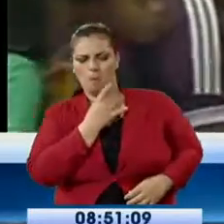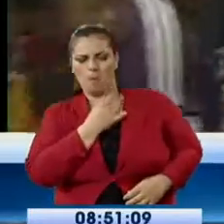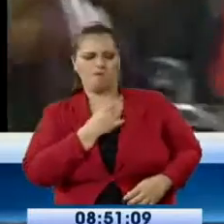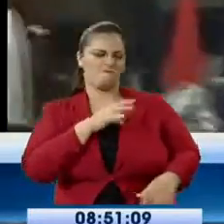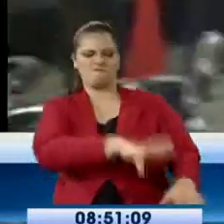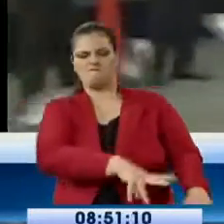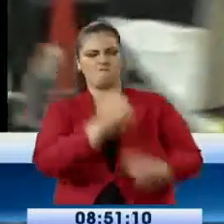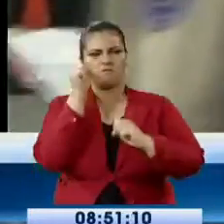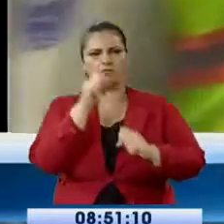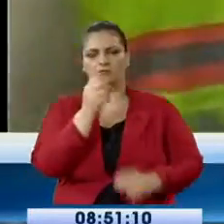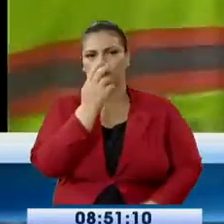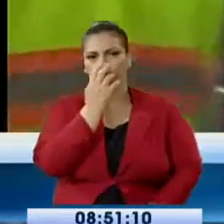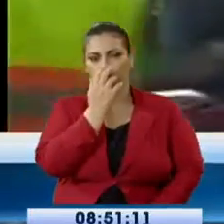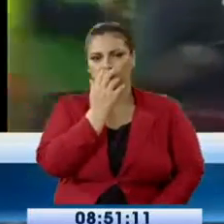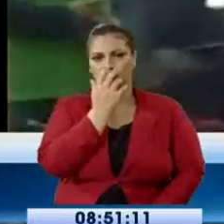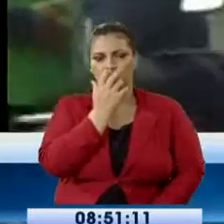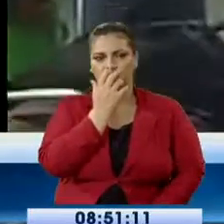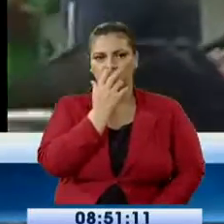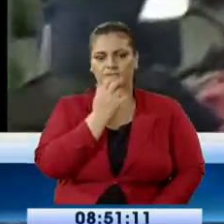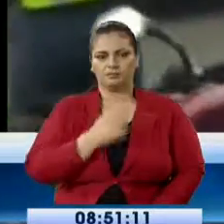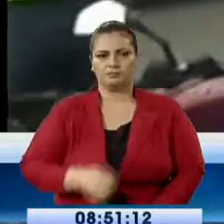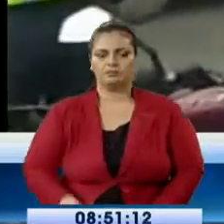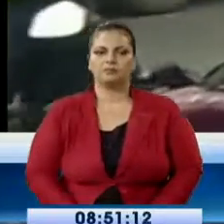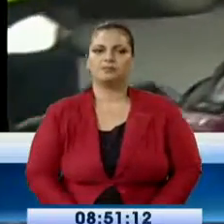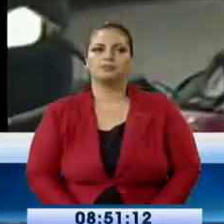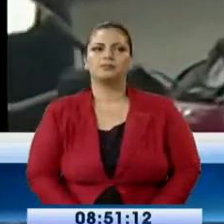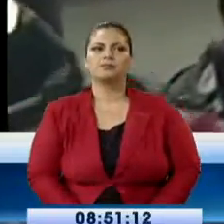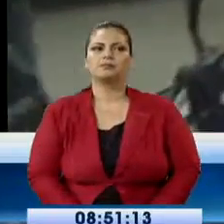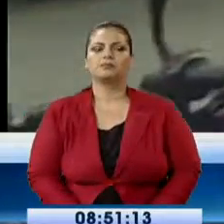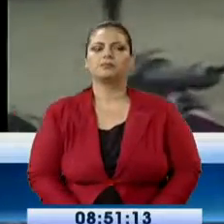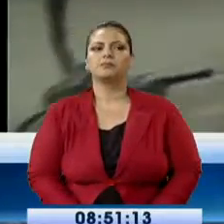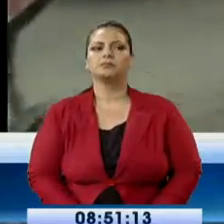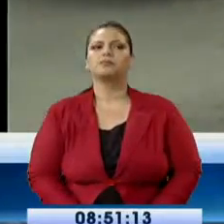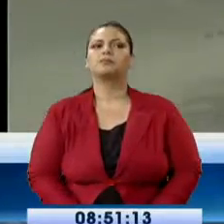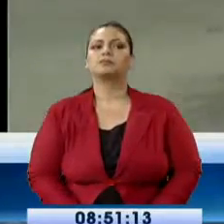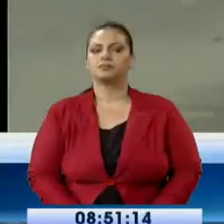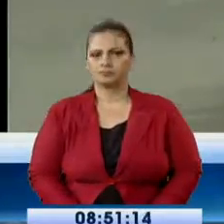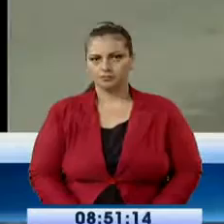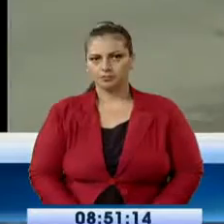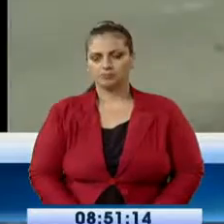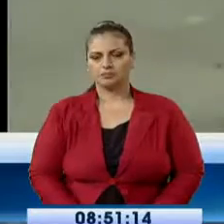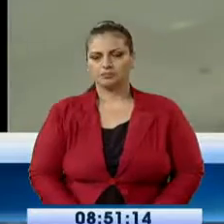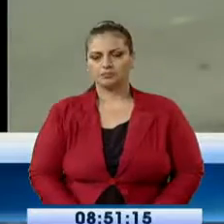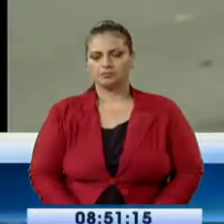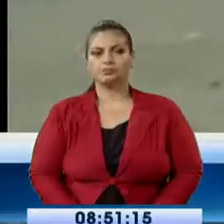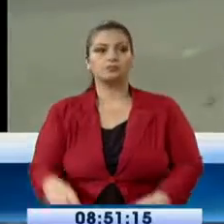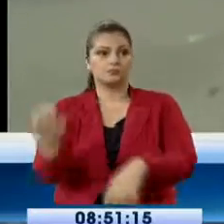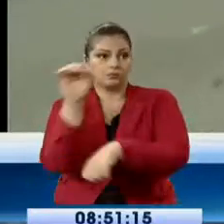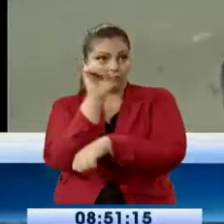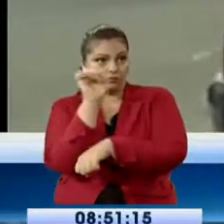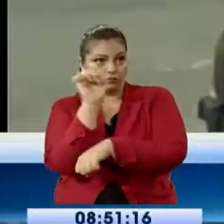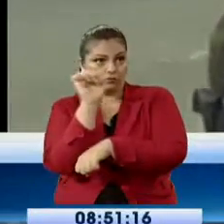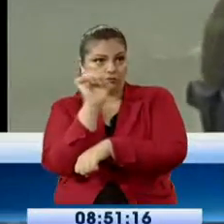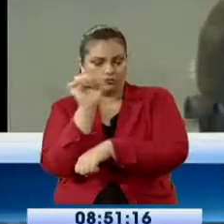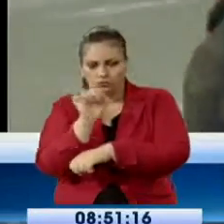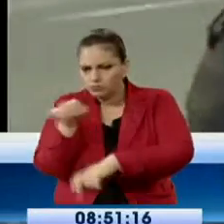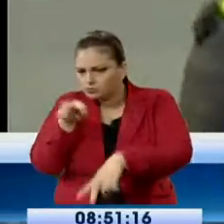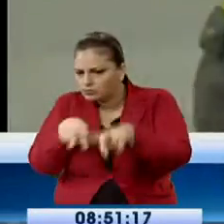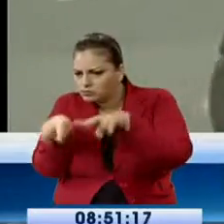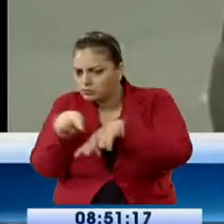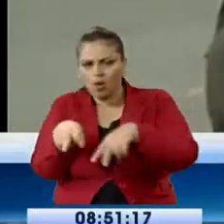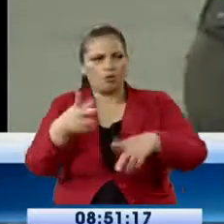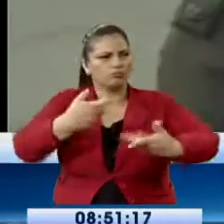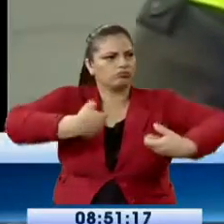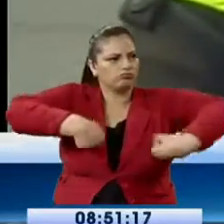más jovencitos son los que prefieren ese tipo de artículos. Aquí se han revisado también automóviles, también